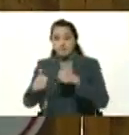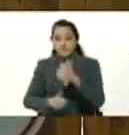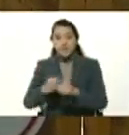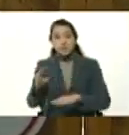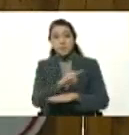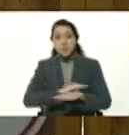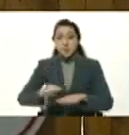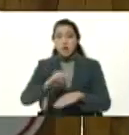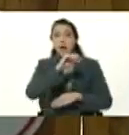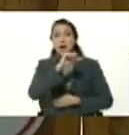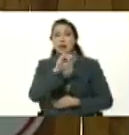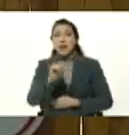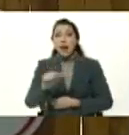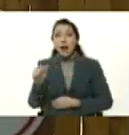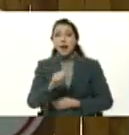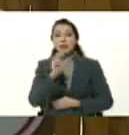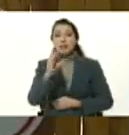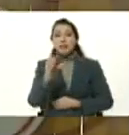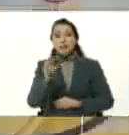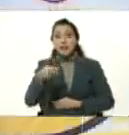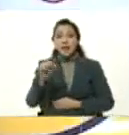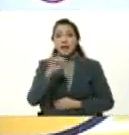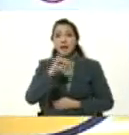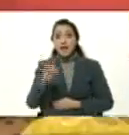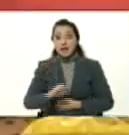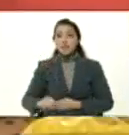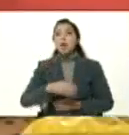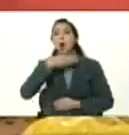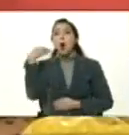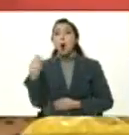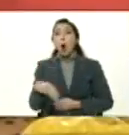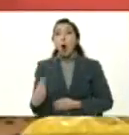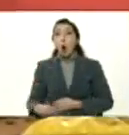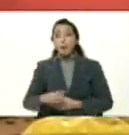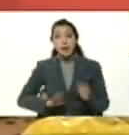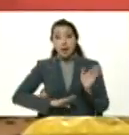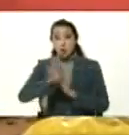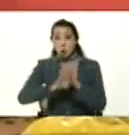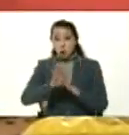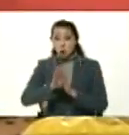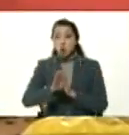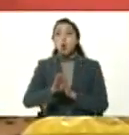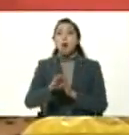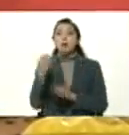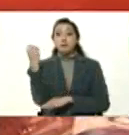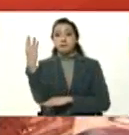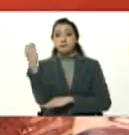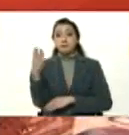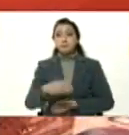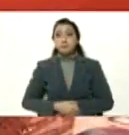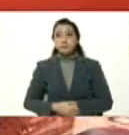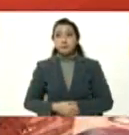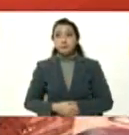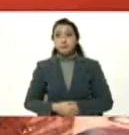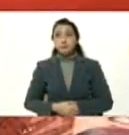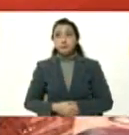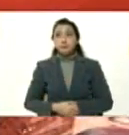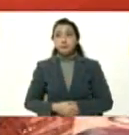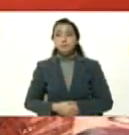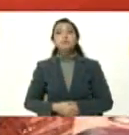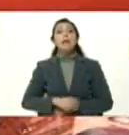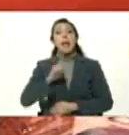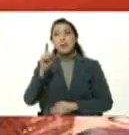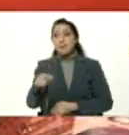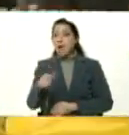Ricardo Sánchez, joven viceministro de Producción Económica. Buenas tardes. Y consíganle